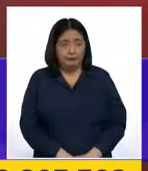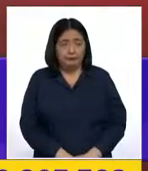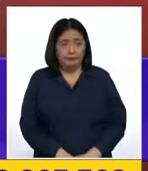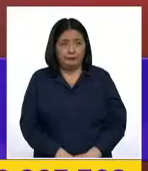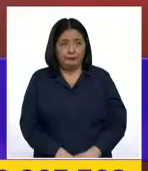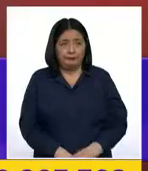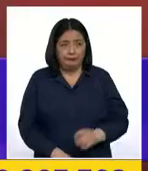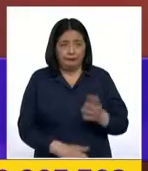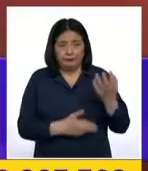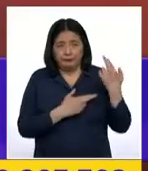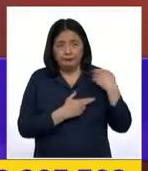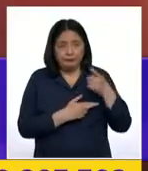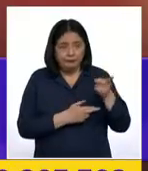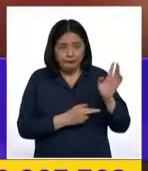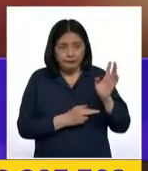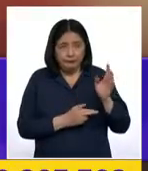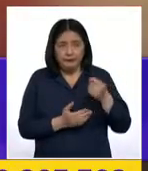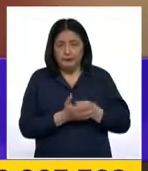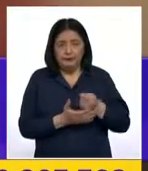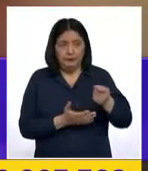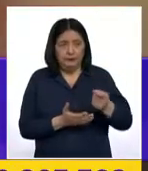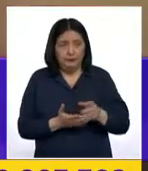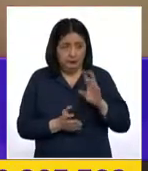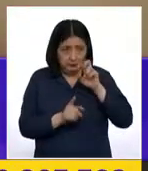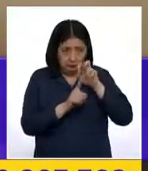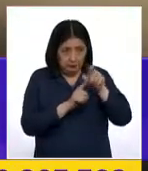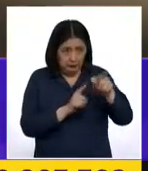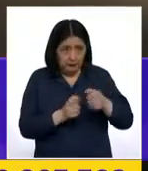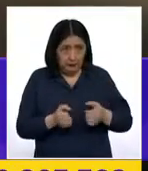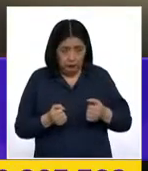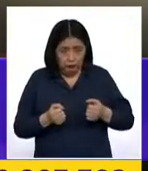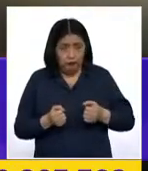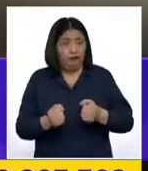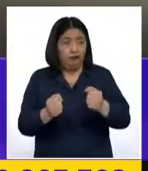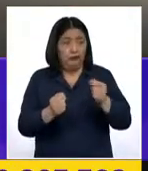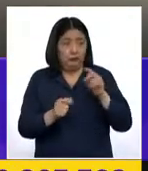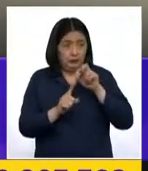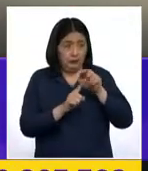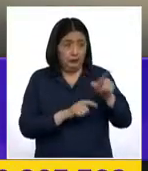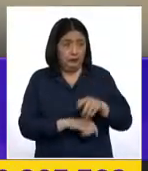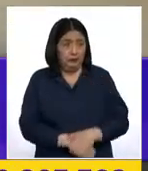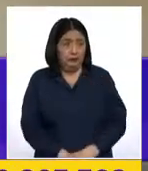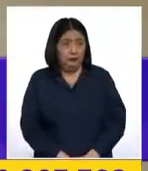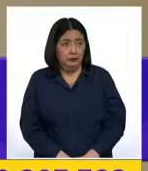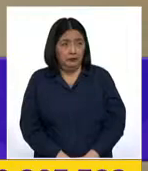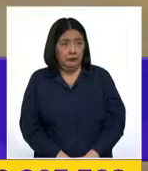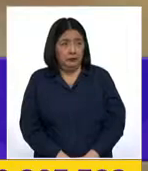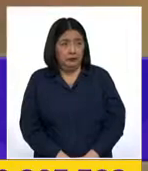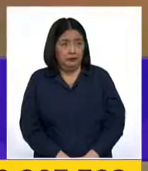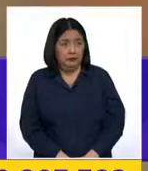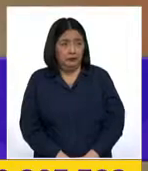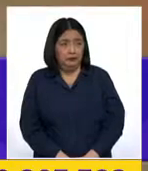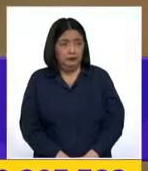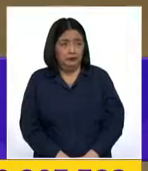de una responsabilidad de llevar un peaje. La va a picar, miren, miren.